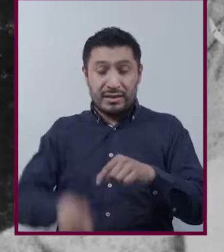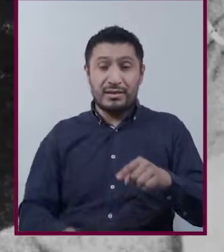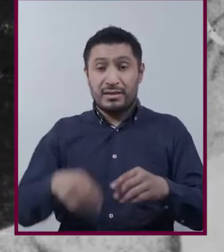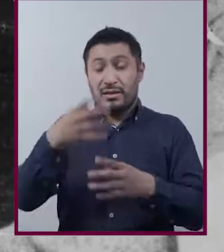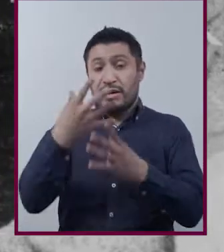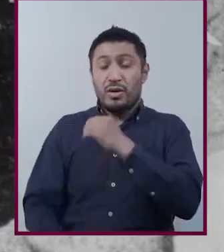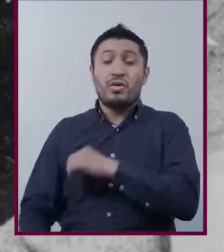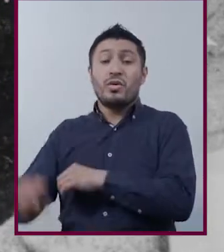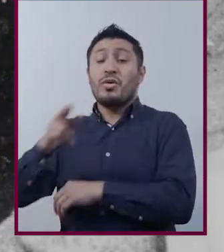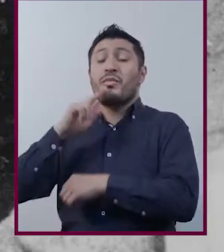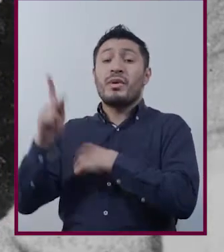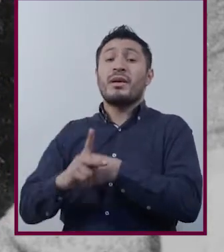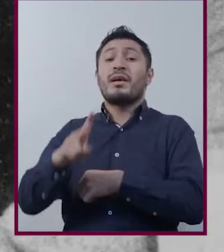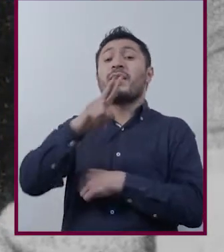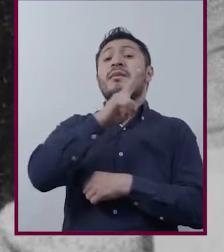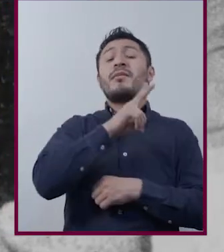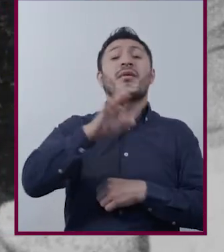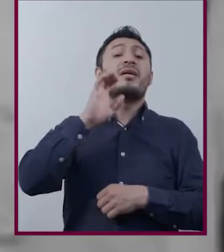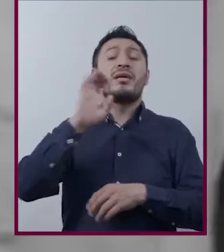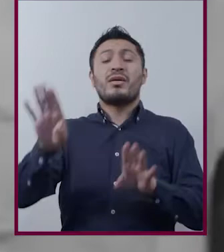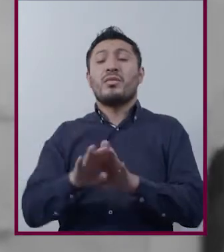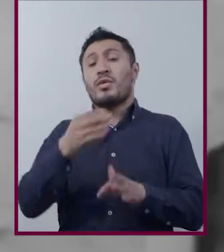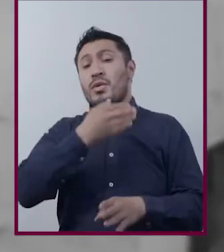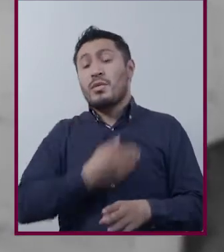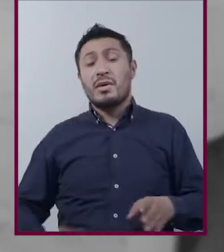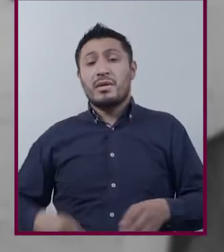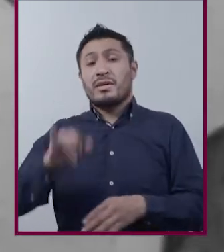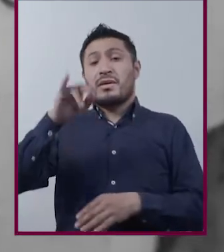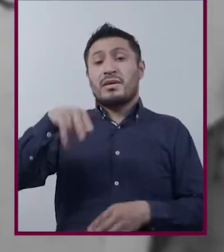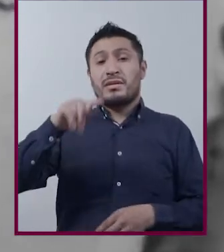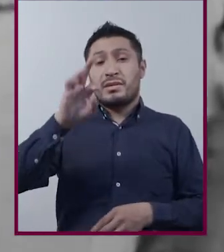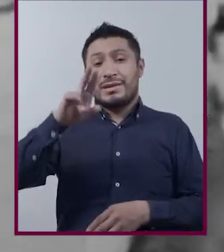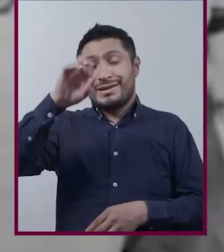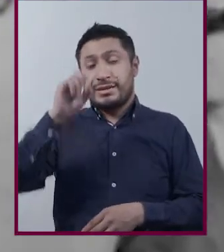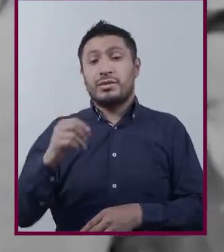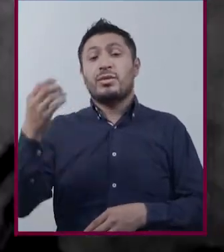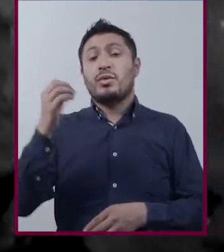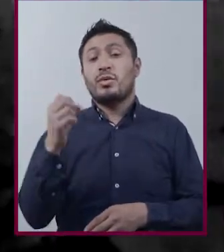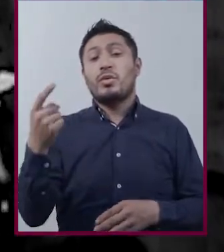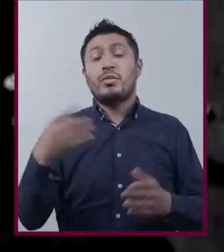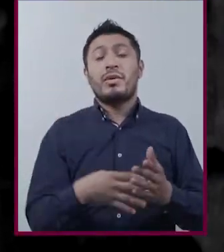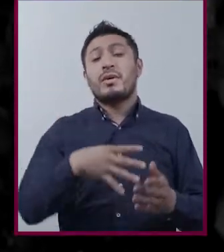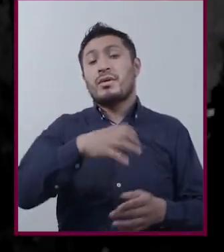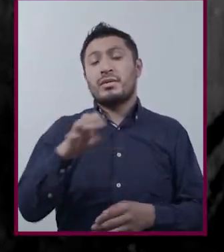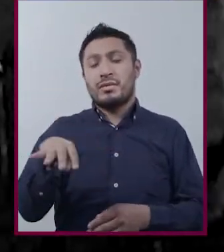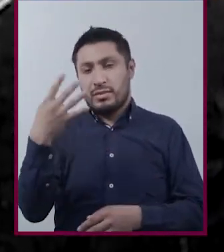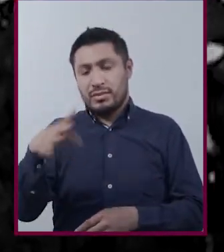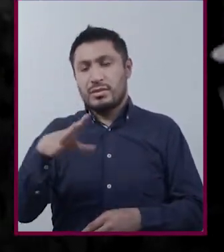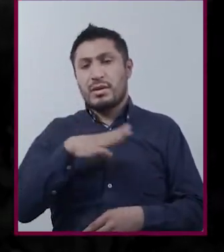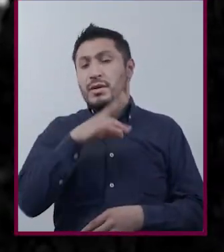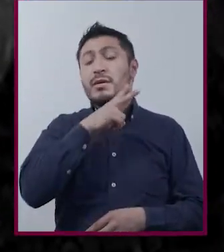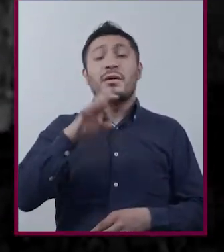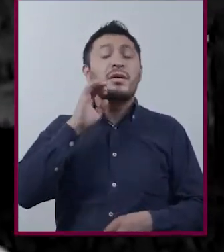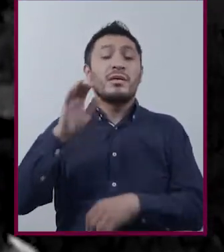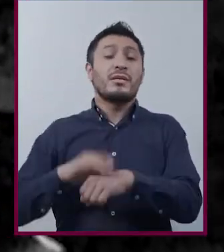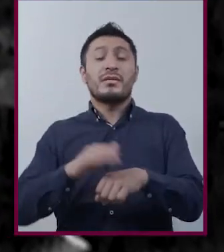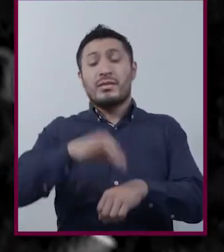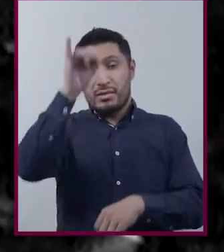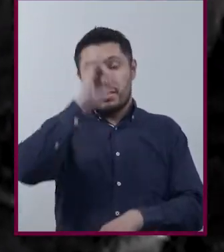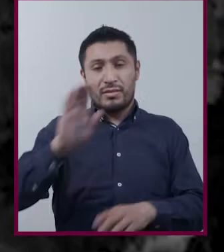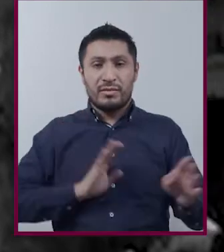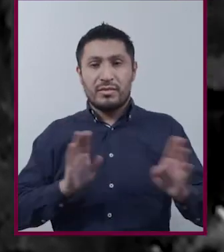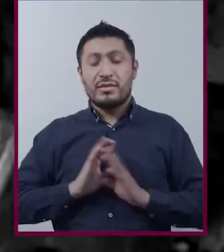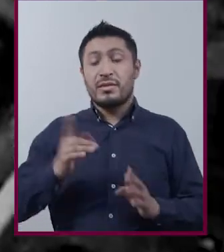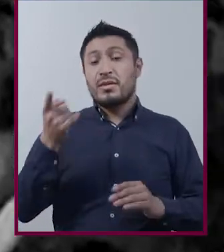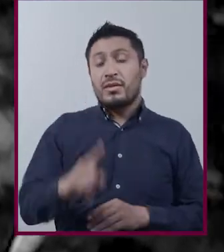Carranza fue nombrado presidente interino. En octubre de 1914, Carranza convocó a jefes militares con mando de